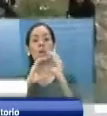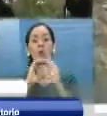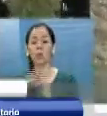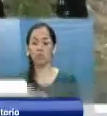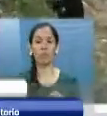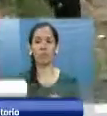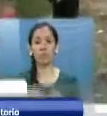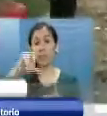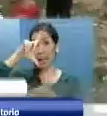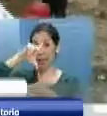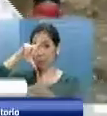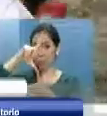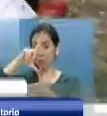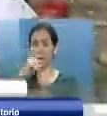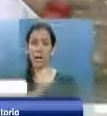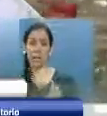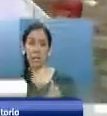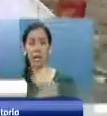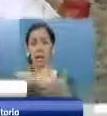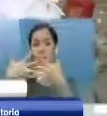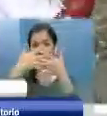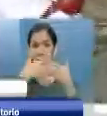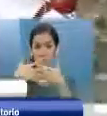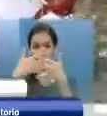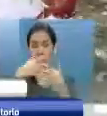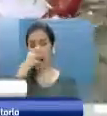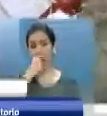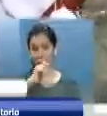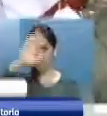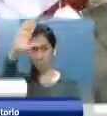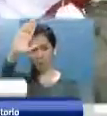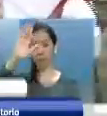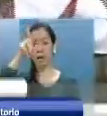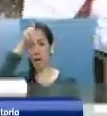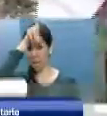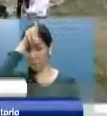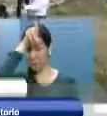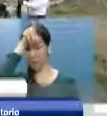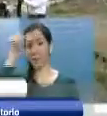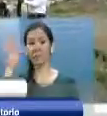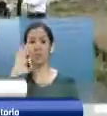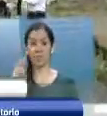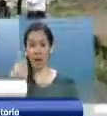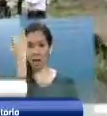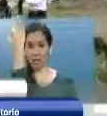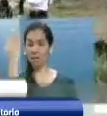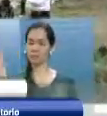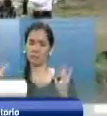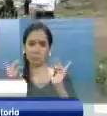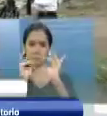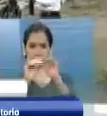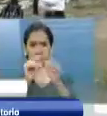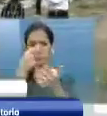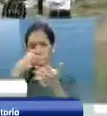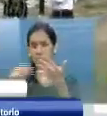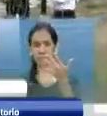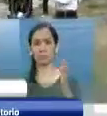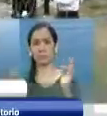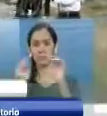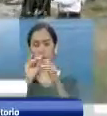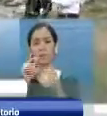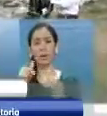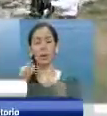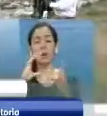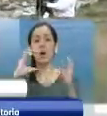indígenas de Latinoamérica, Canadá, Estados Unidos, Alemania y Francia, entre otros. Allí se celebró la segunda Cumbre Continental